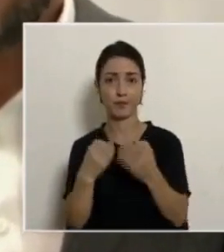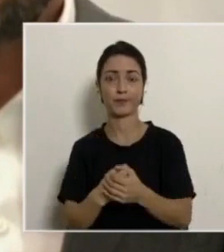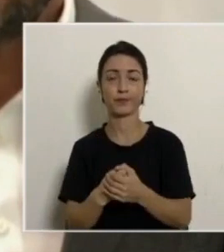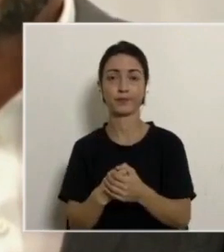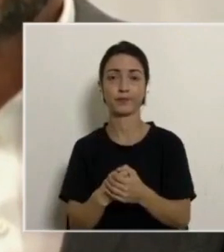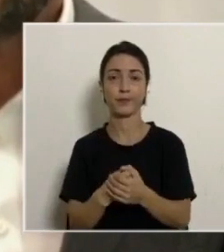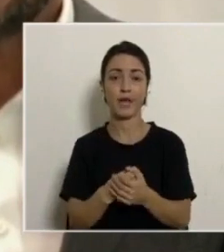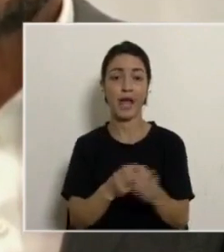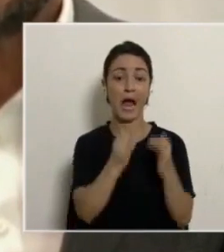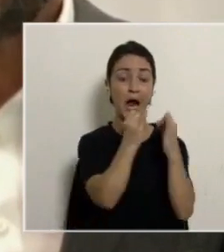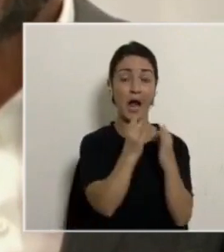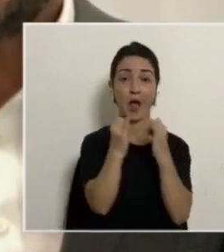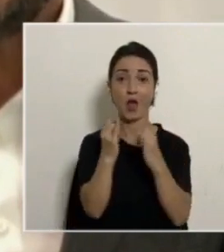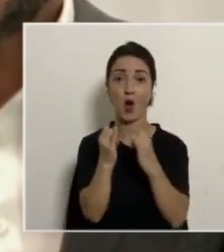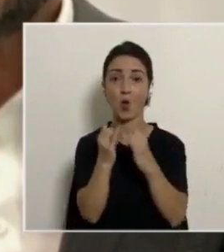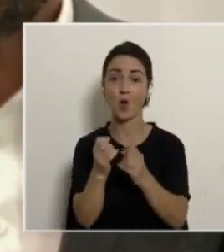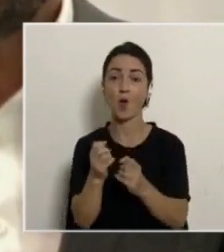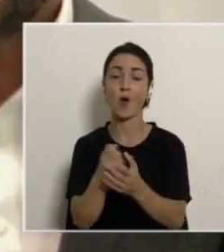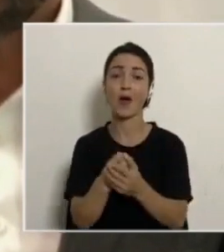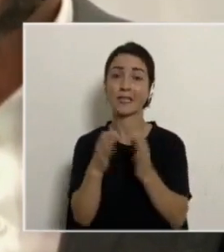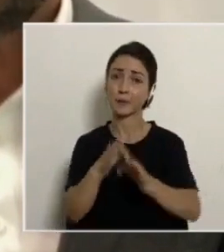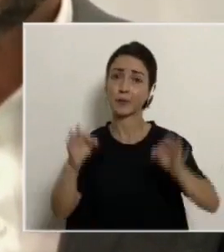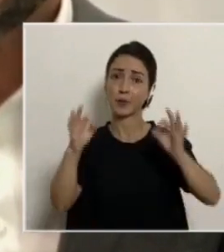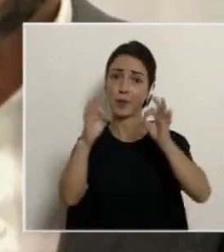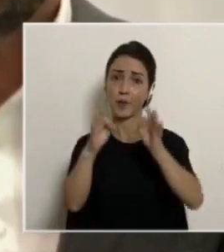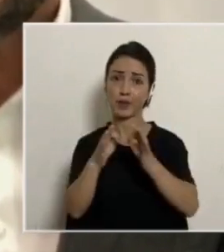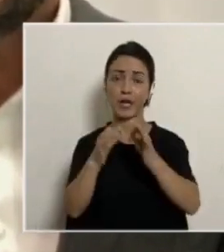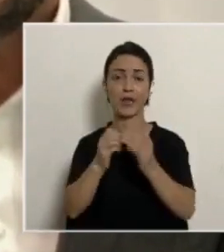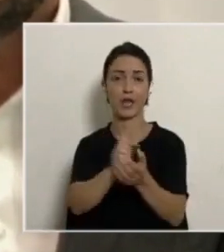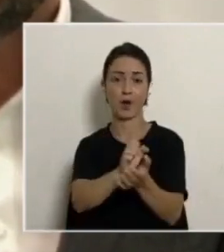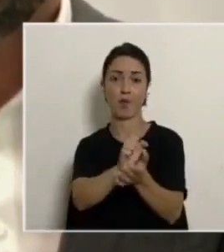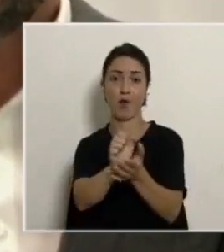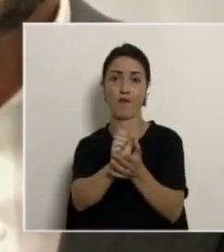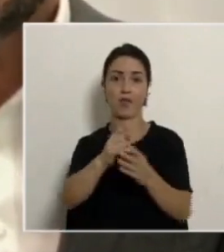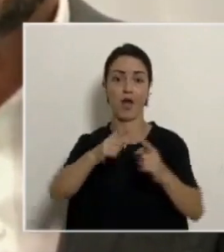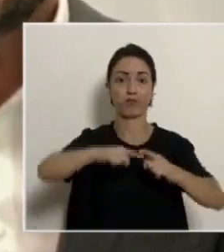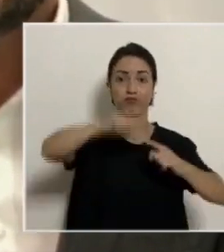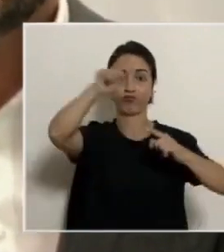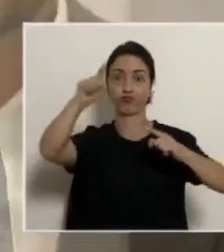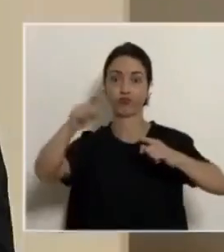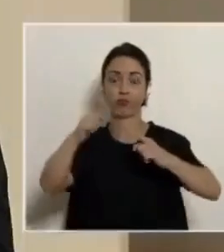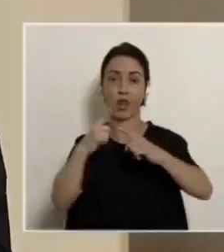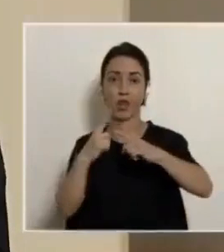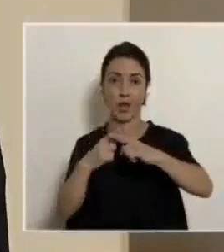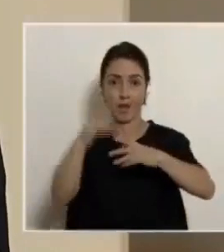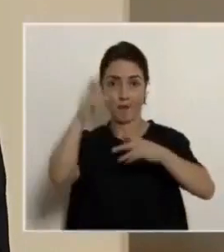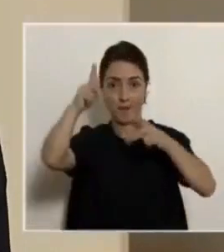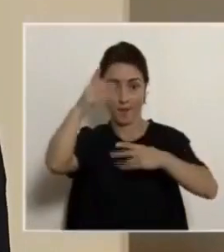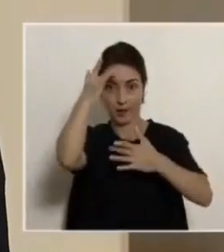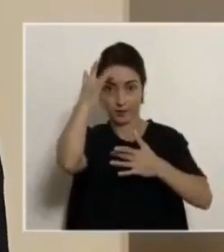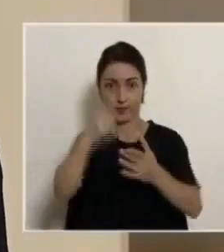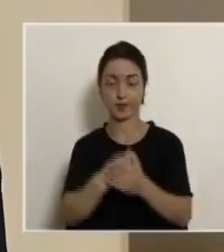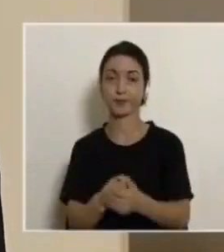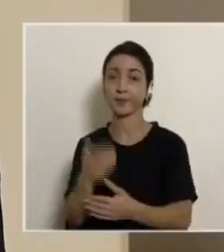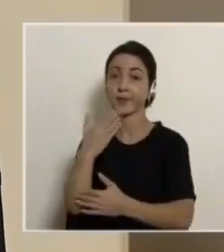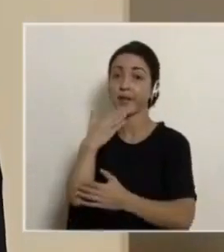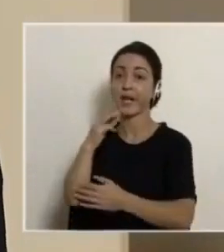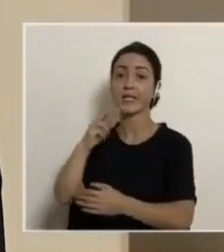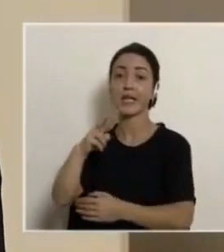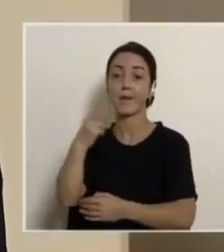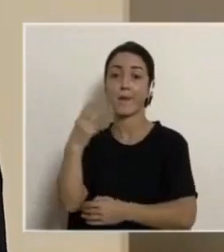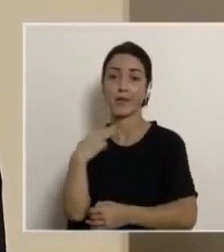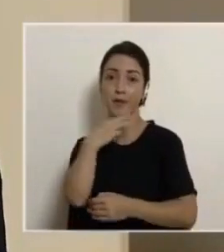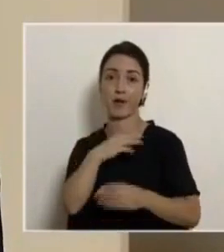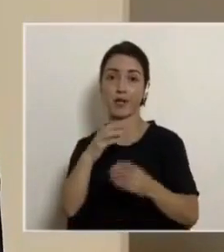que cada uno de nosotros hace la diferencia en esta curva de contagios que estamos registrando. Muchas gracias. Muchas gracias al